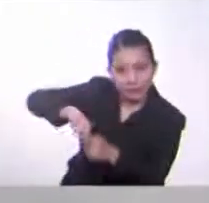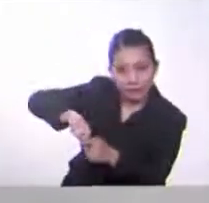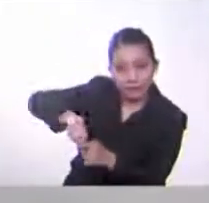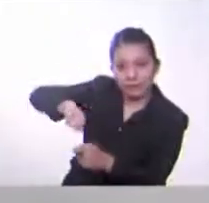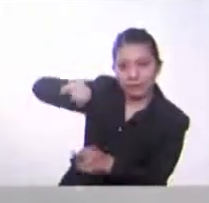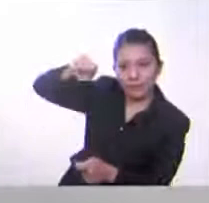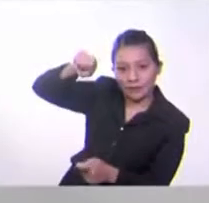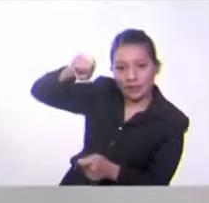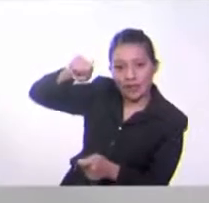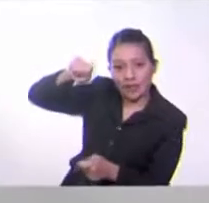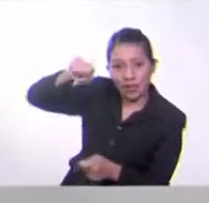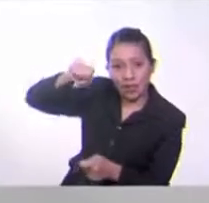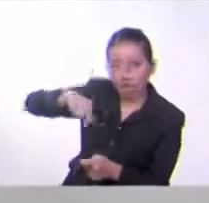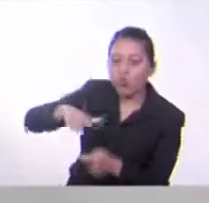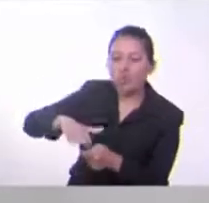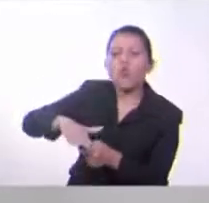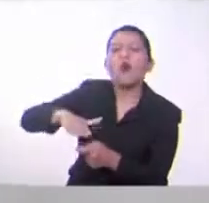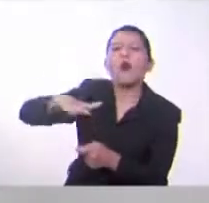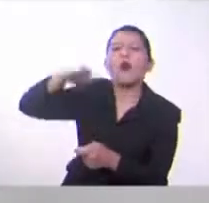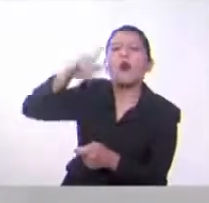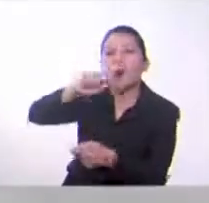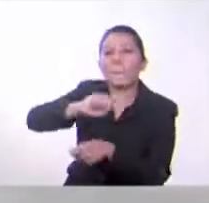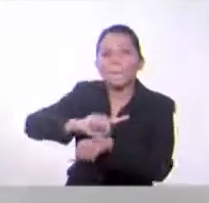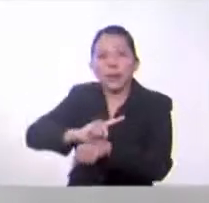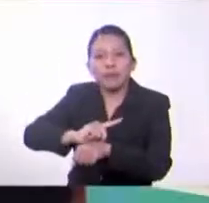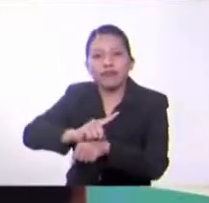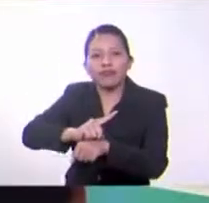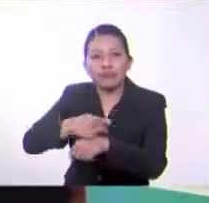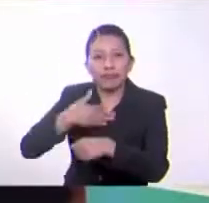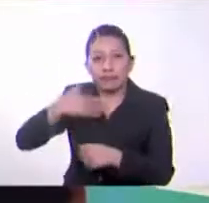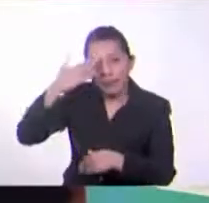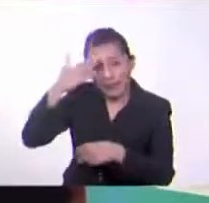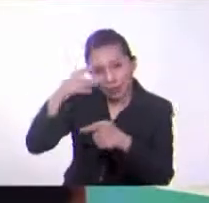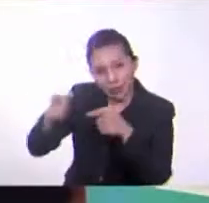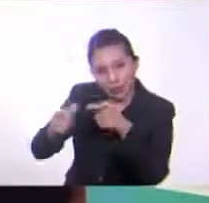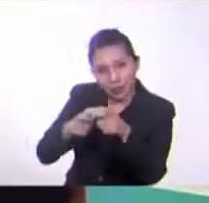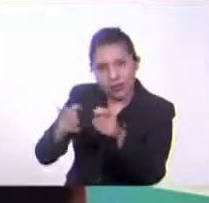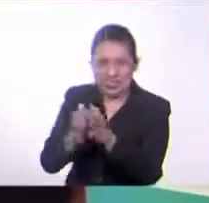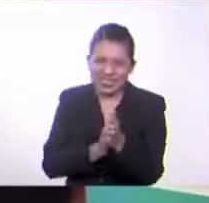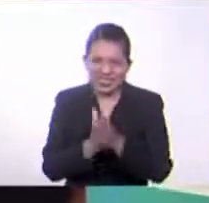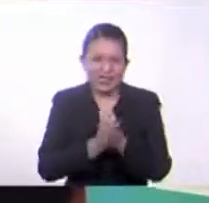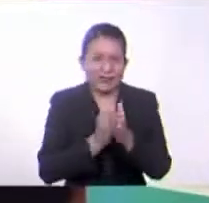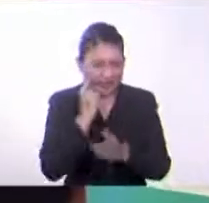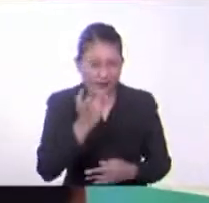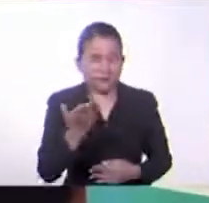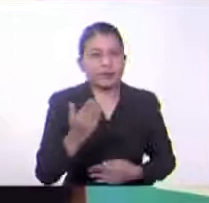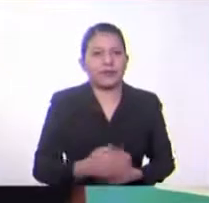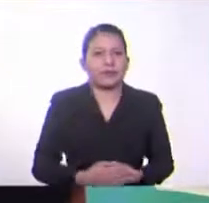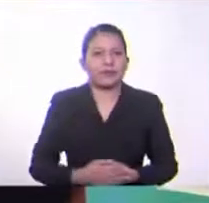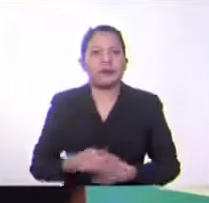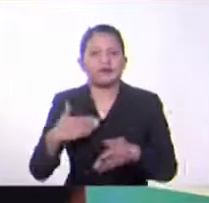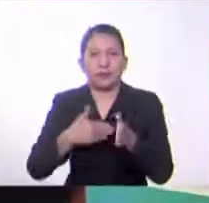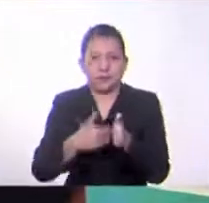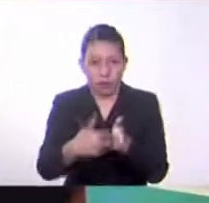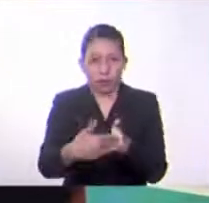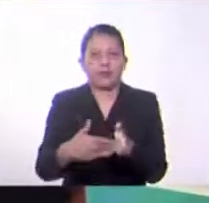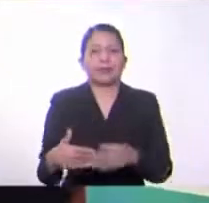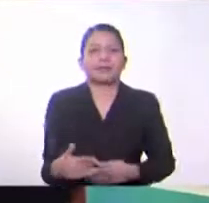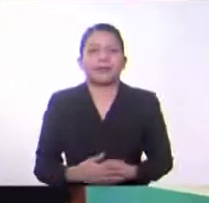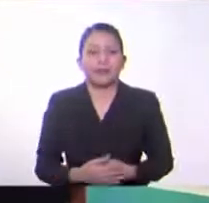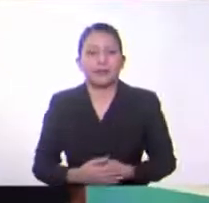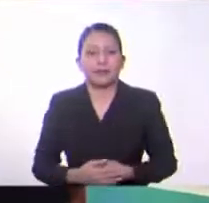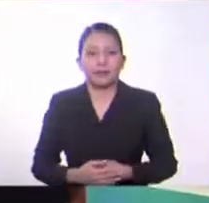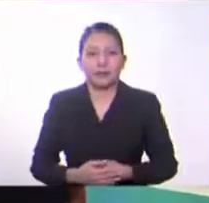La altura del agua en cada minuto, ¿verdad? Entonces, me interesa, sí, quiero verlo. Lo sé. Entonces, vamos a iniciar.